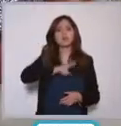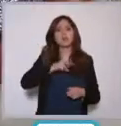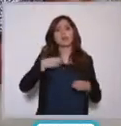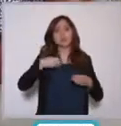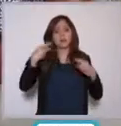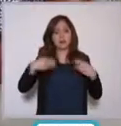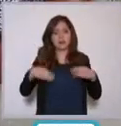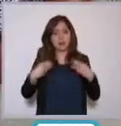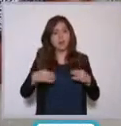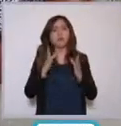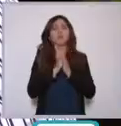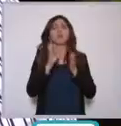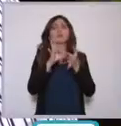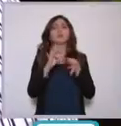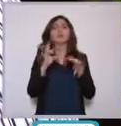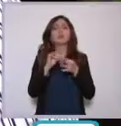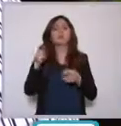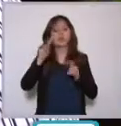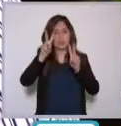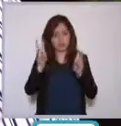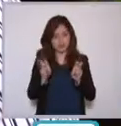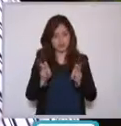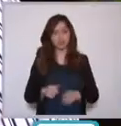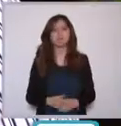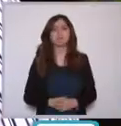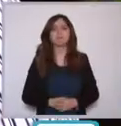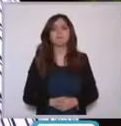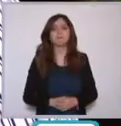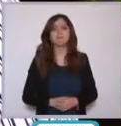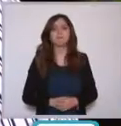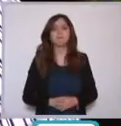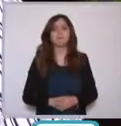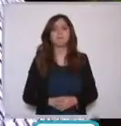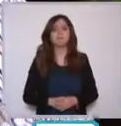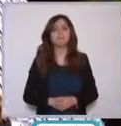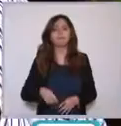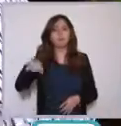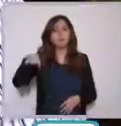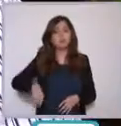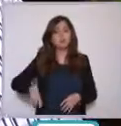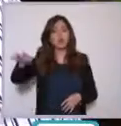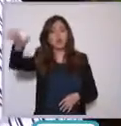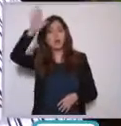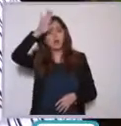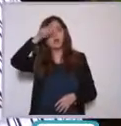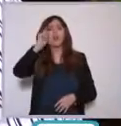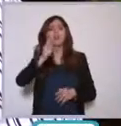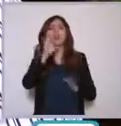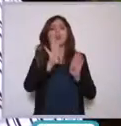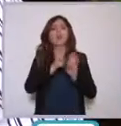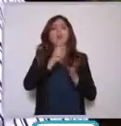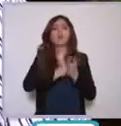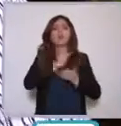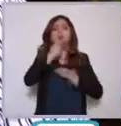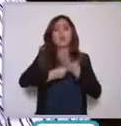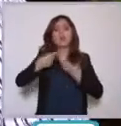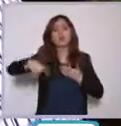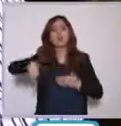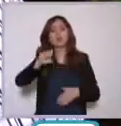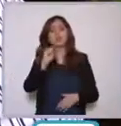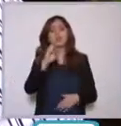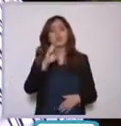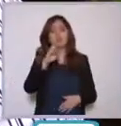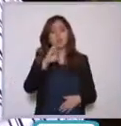de eso. Pues es un programa de SEDECO para regenerar todos los mercados, que le den